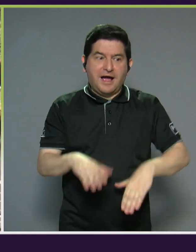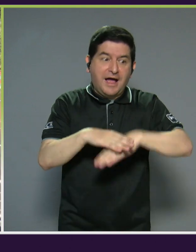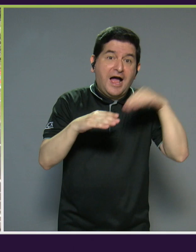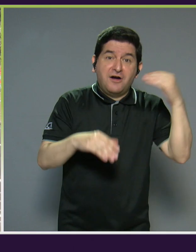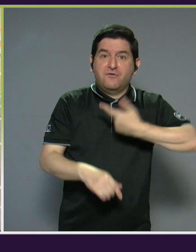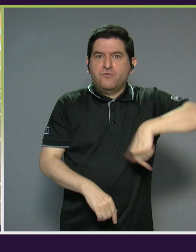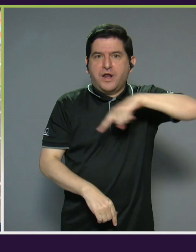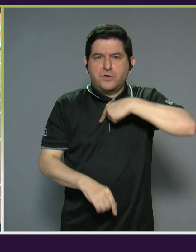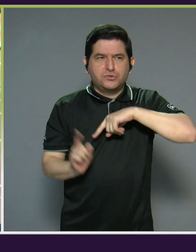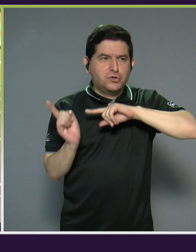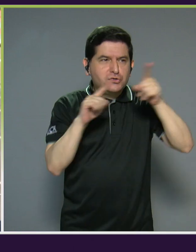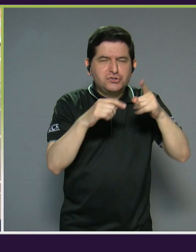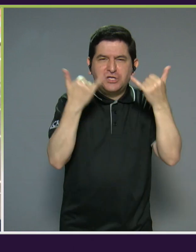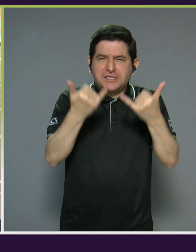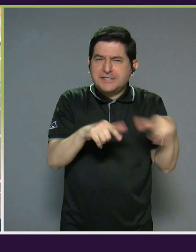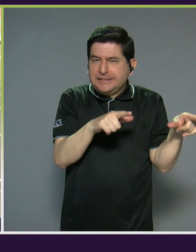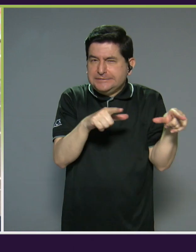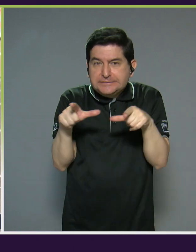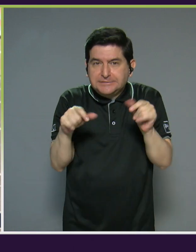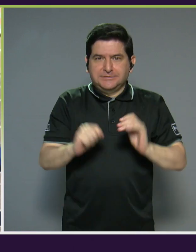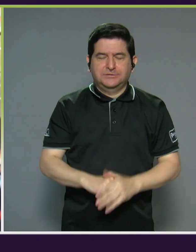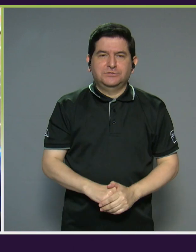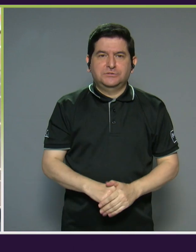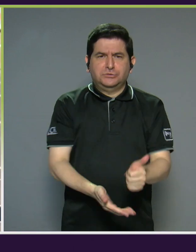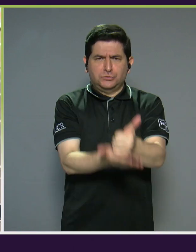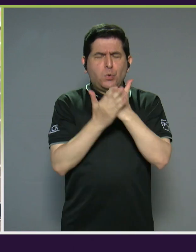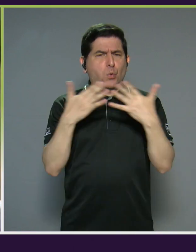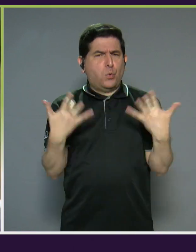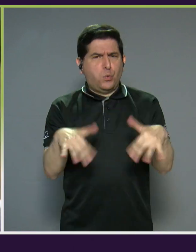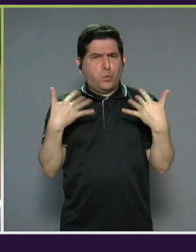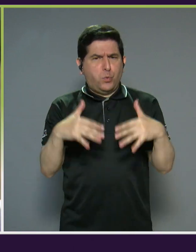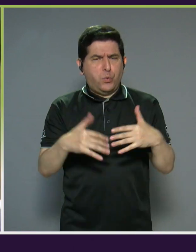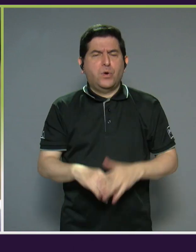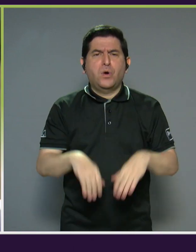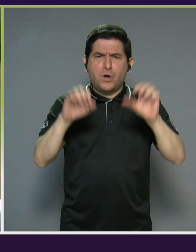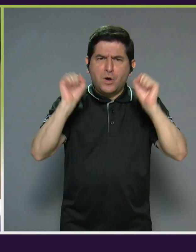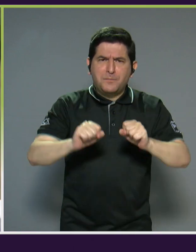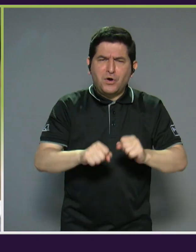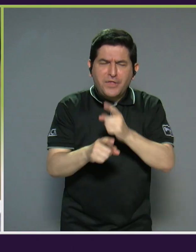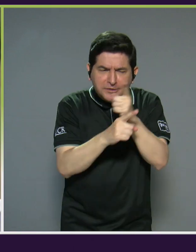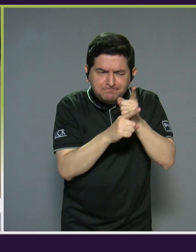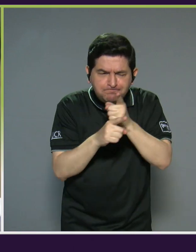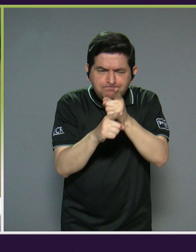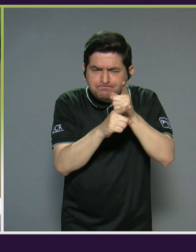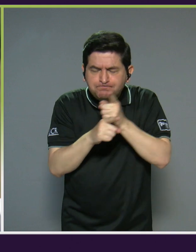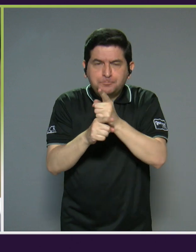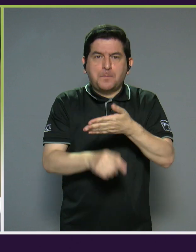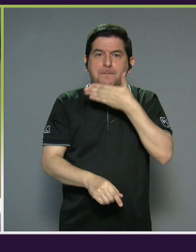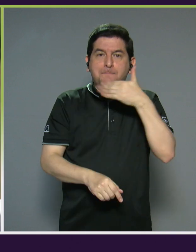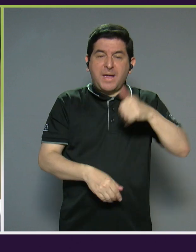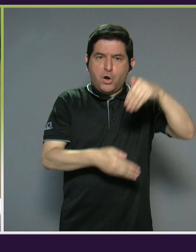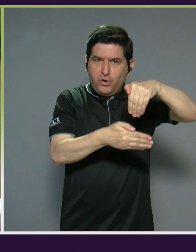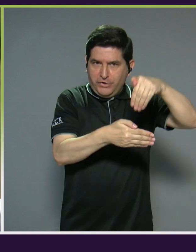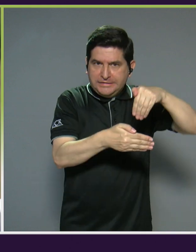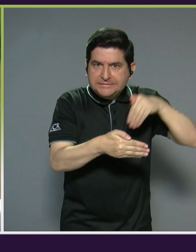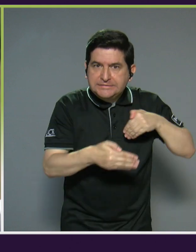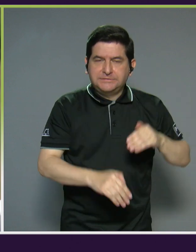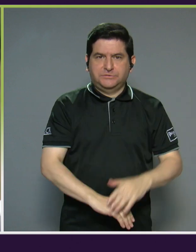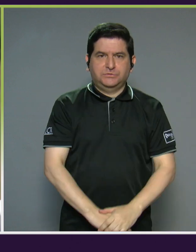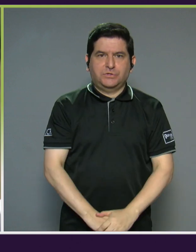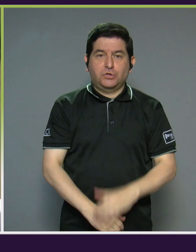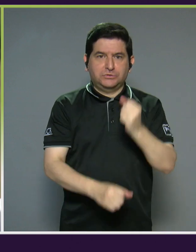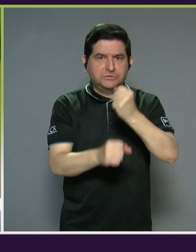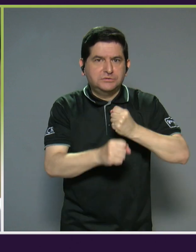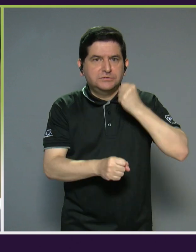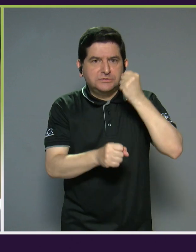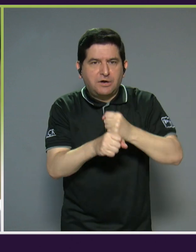donde tenemos que ir más finos. Entonces esto nos ayuda muchísimo, muchísimo para poder ir corrigiendo, mejorando marcas y